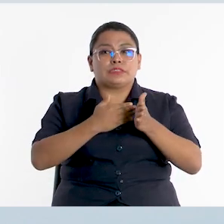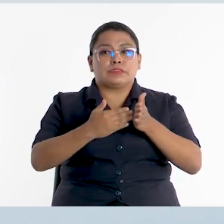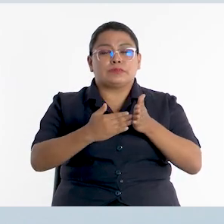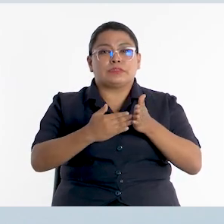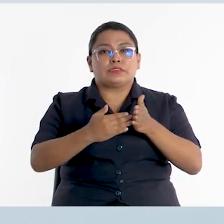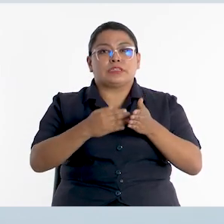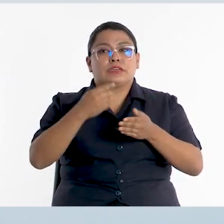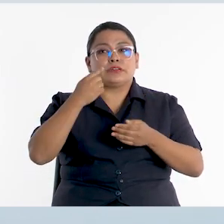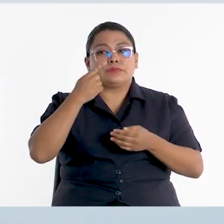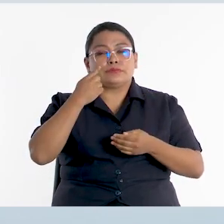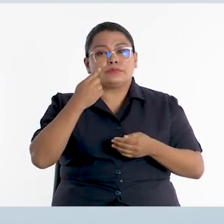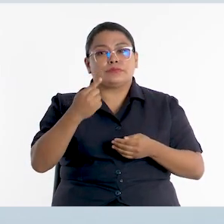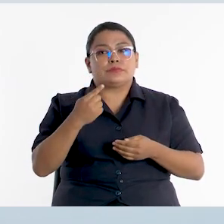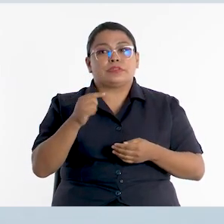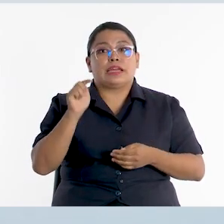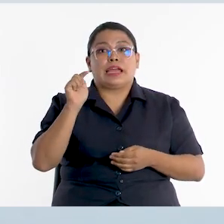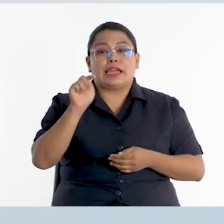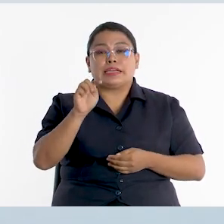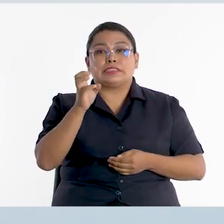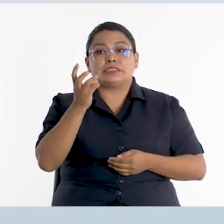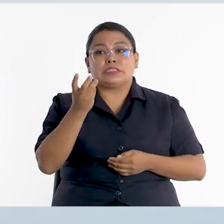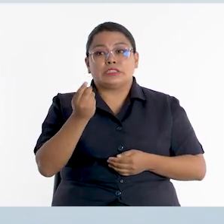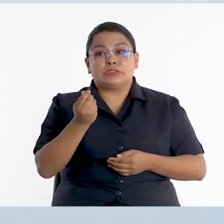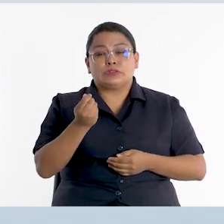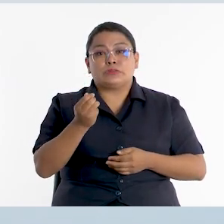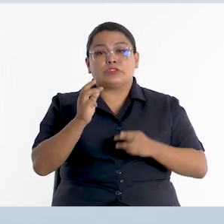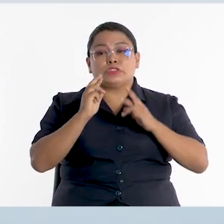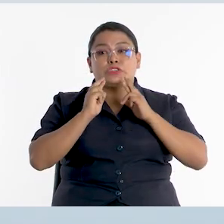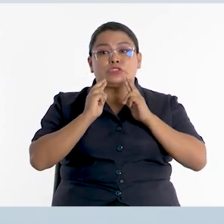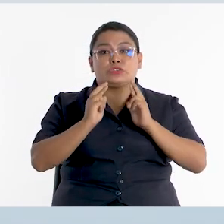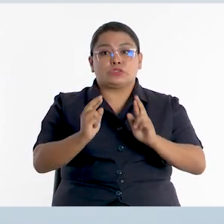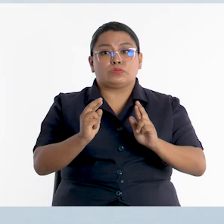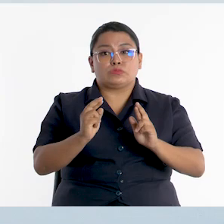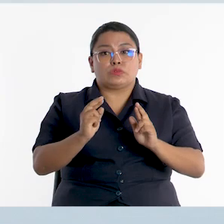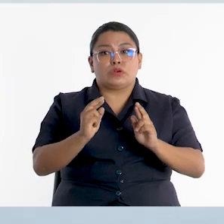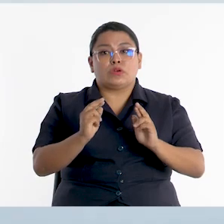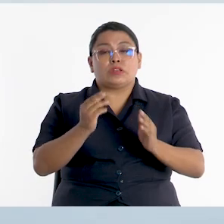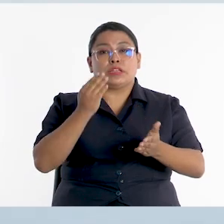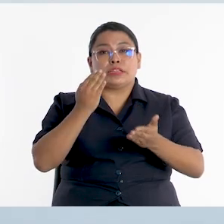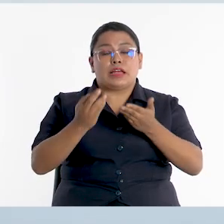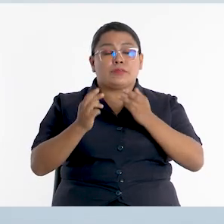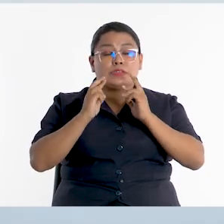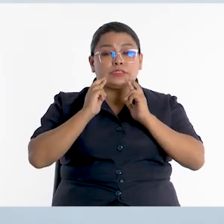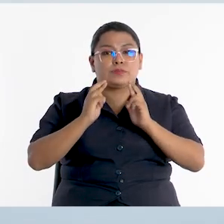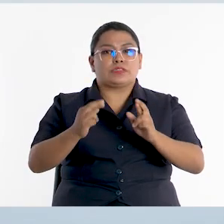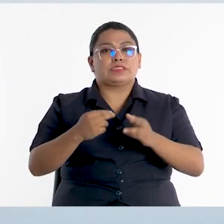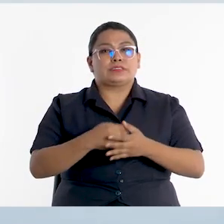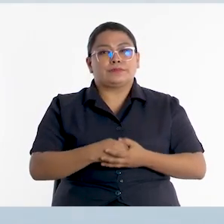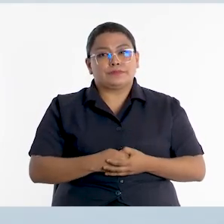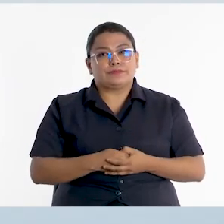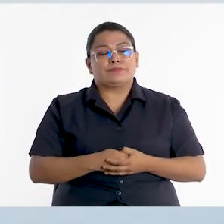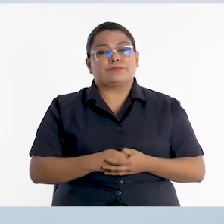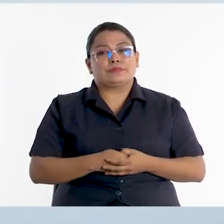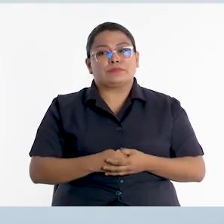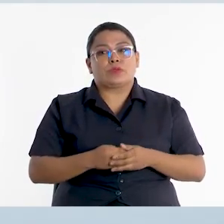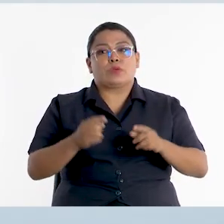y comenzamos a variar esta cantidad que correspondería al posible cociente.